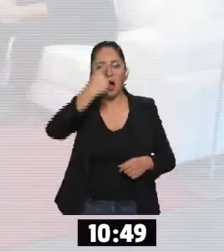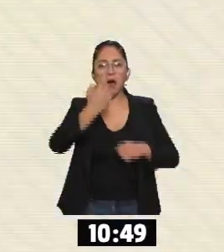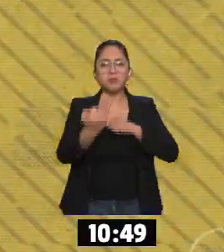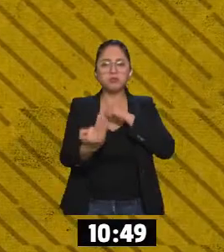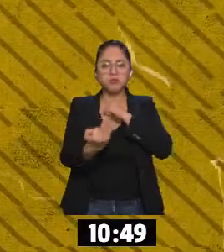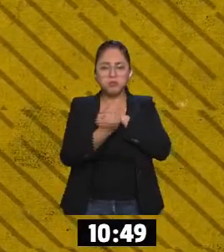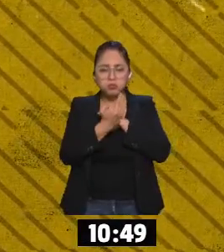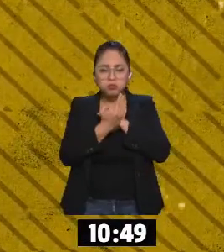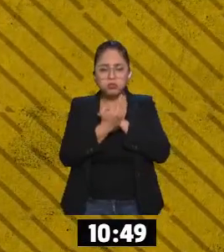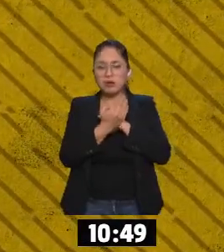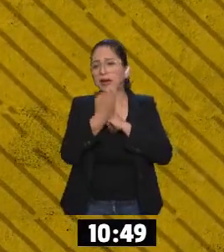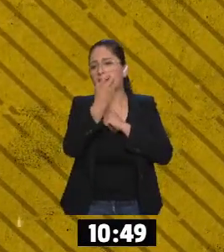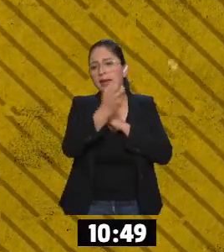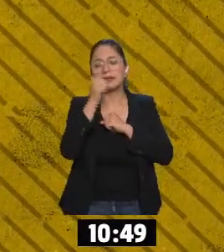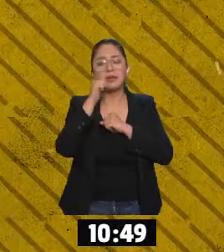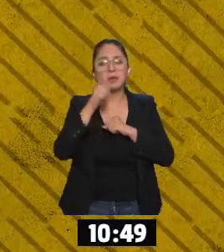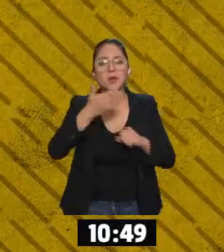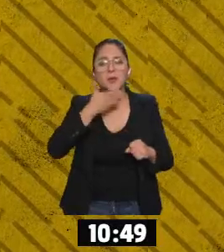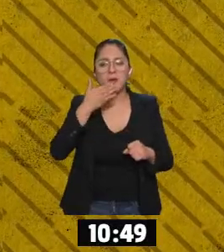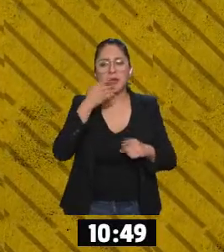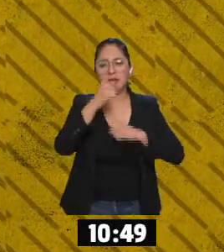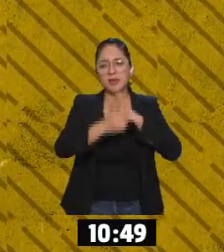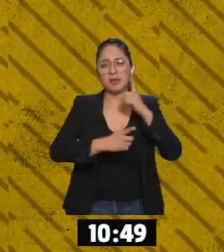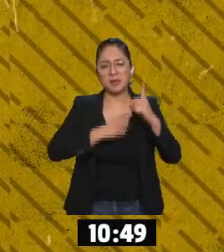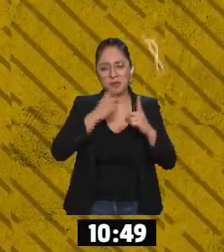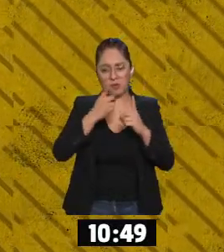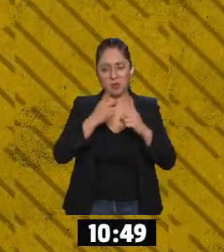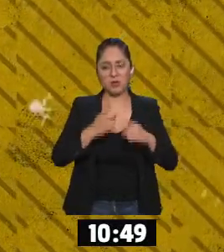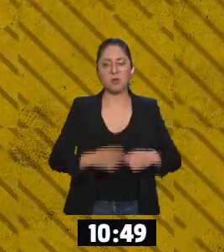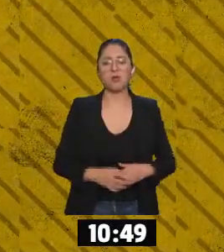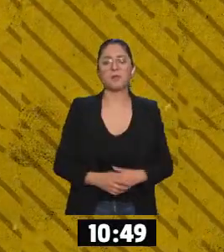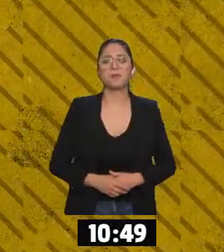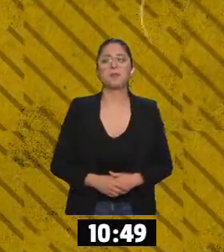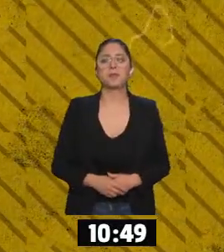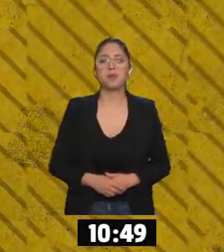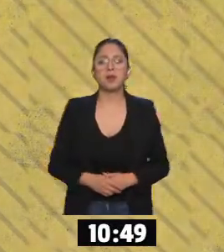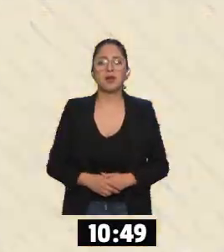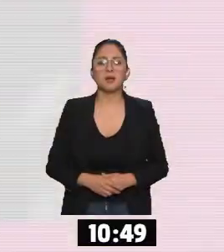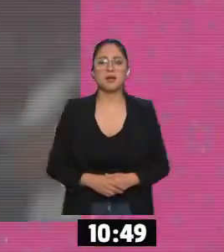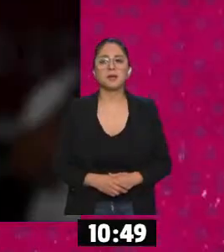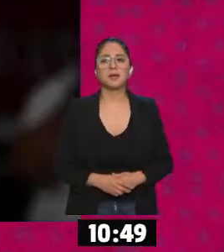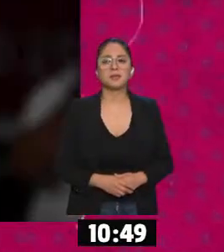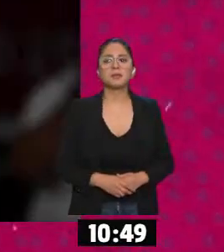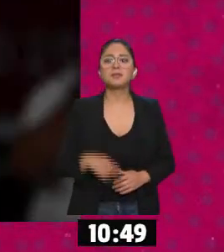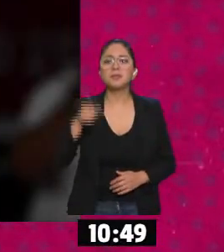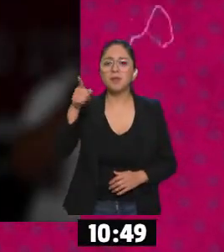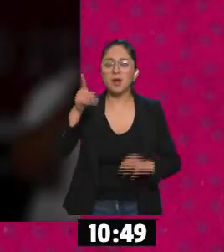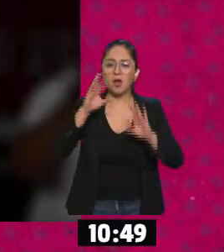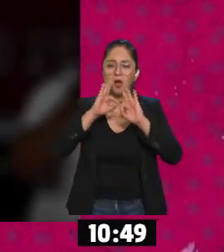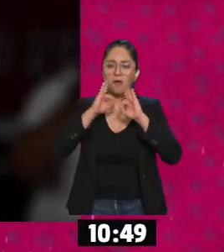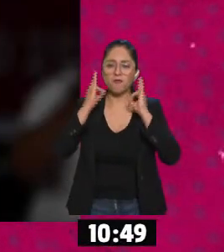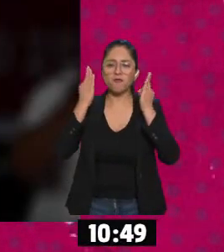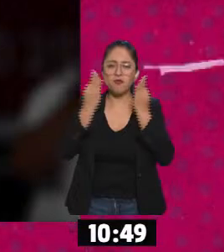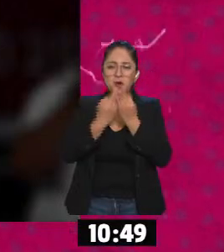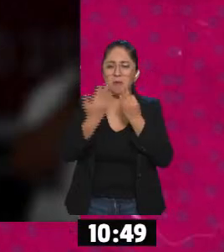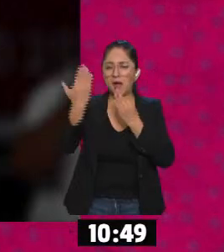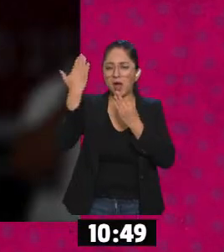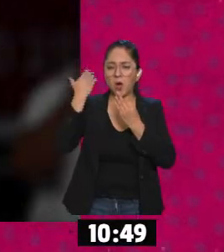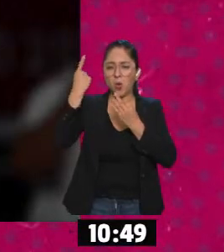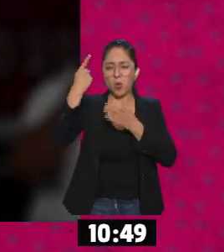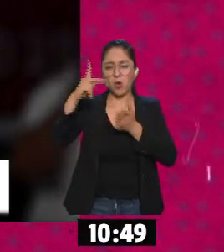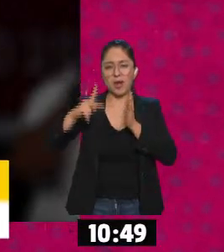el asunto deportivo. Es justamente el hijab deportivo, que era lo que les comentaba la vez pasada. Diseñado para el asunto. Sí, tiene